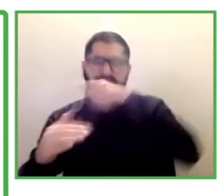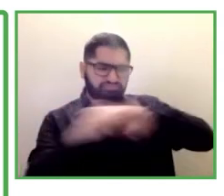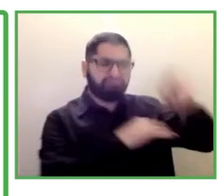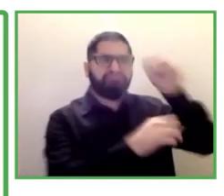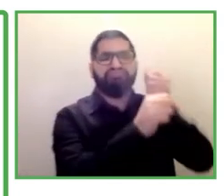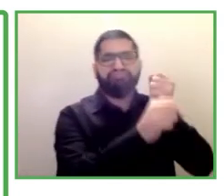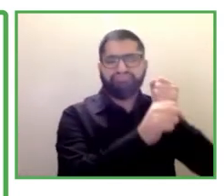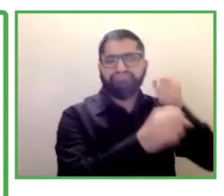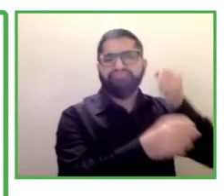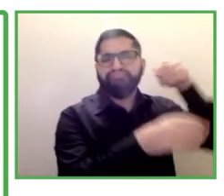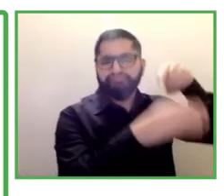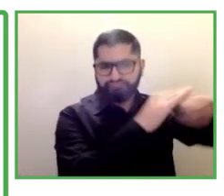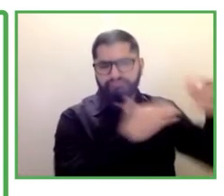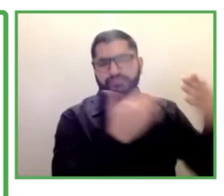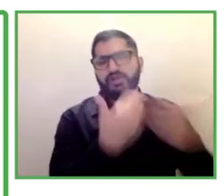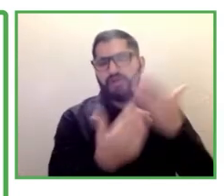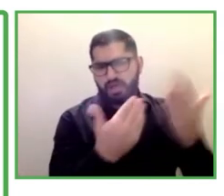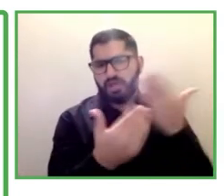el programa.